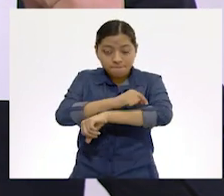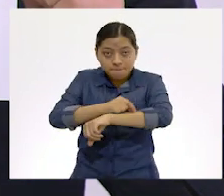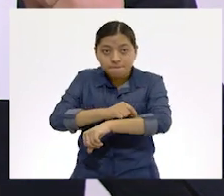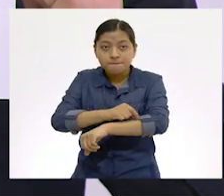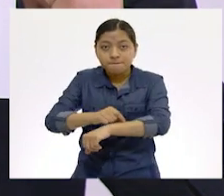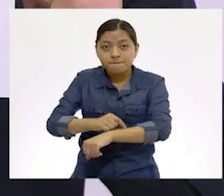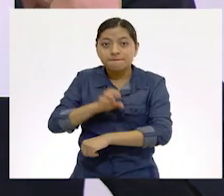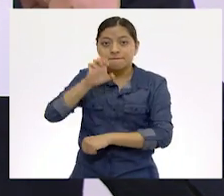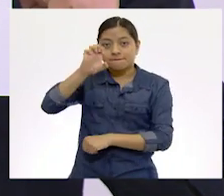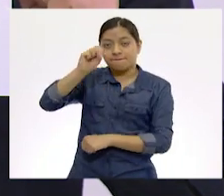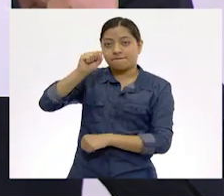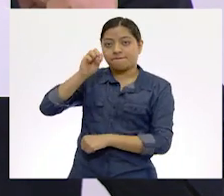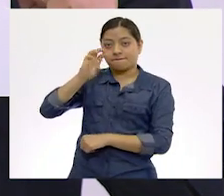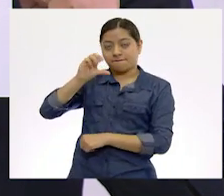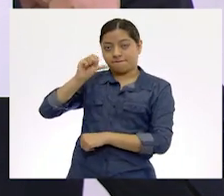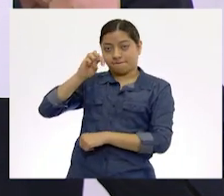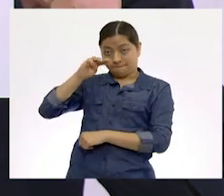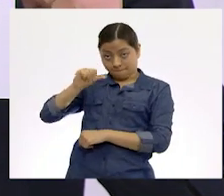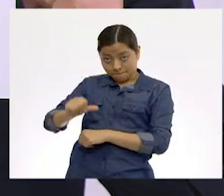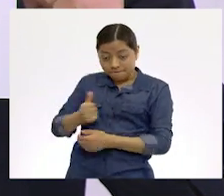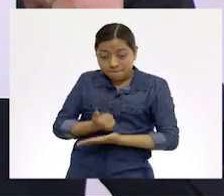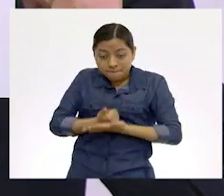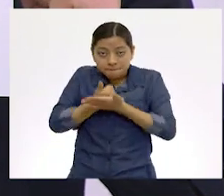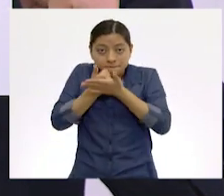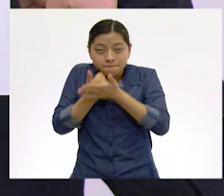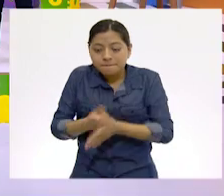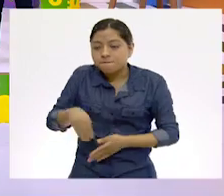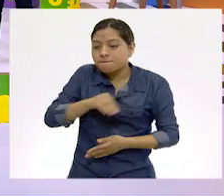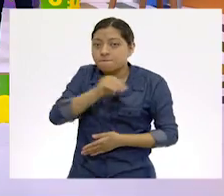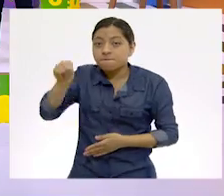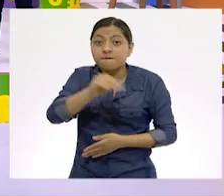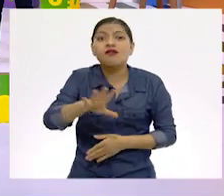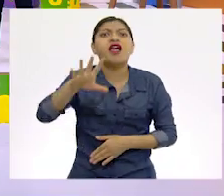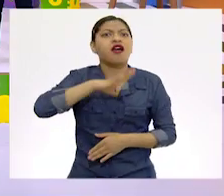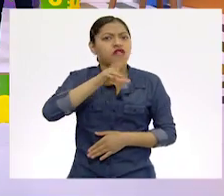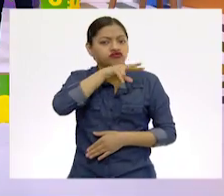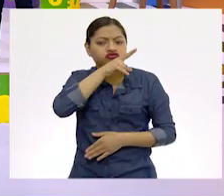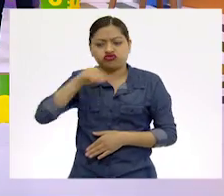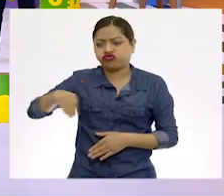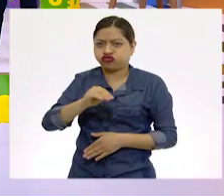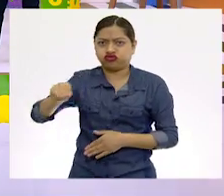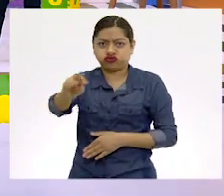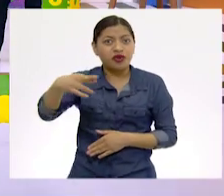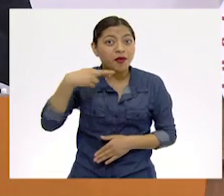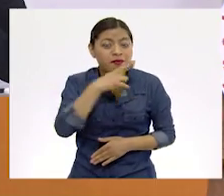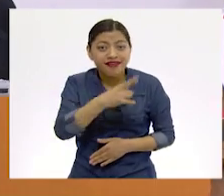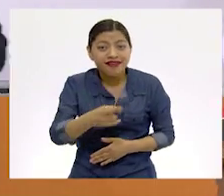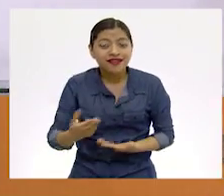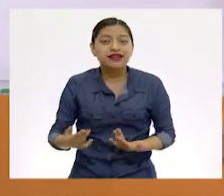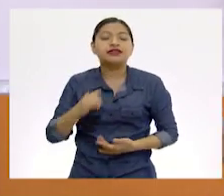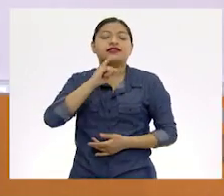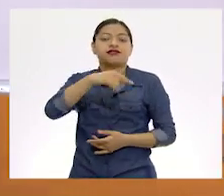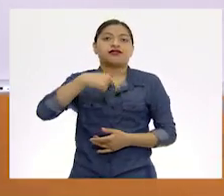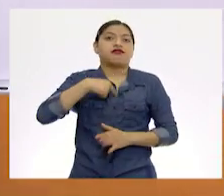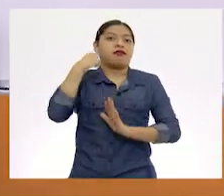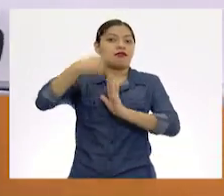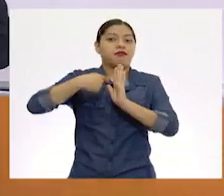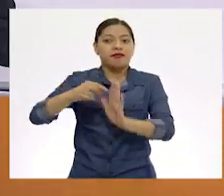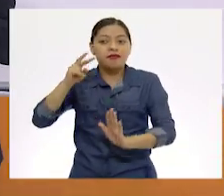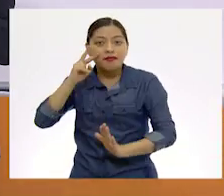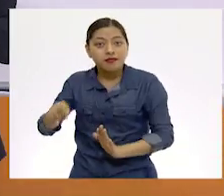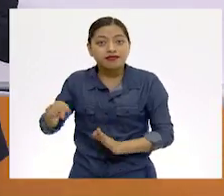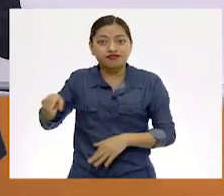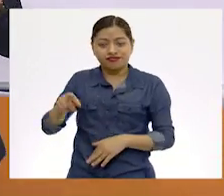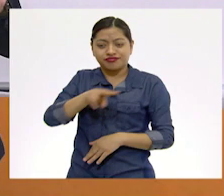permite desplazarse. Hay serpientes muy rápidas. He visto videos de serpientes que son increíblemente rápidas,